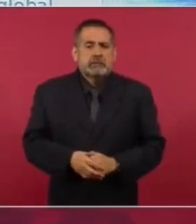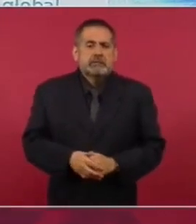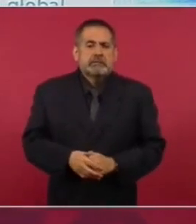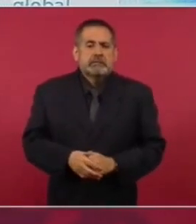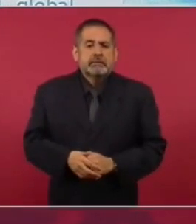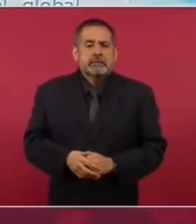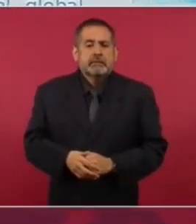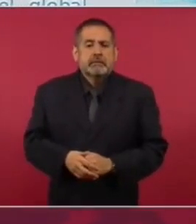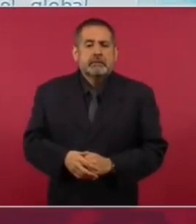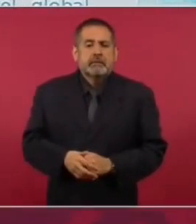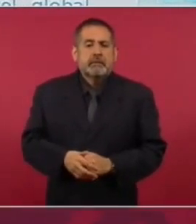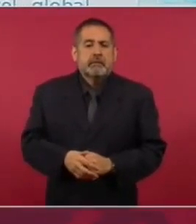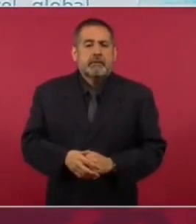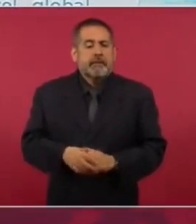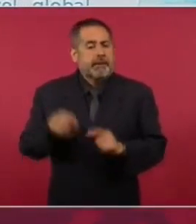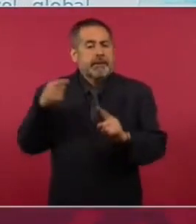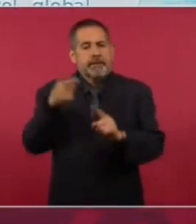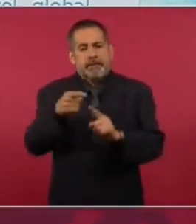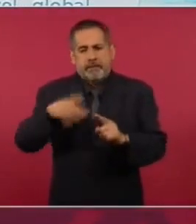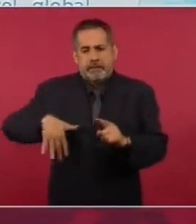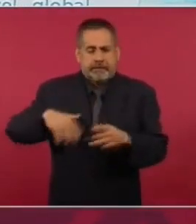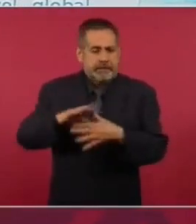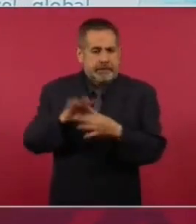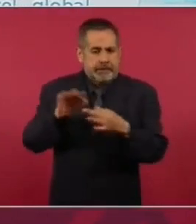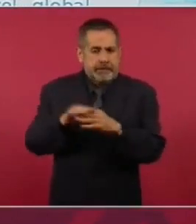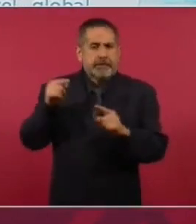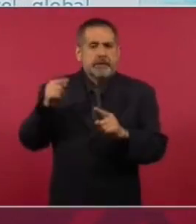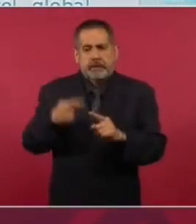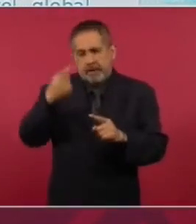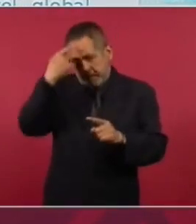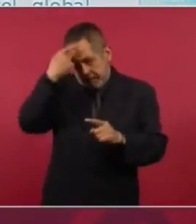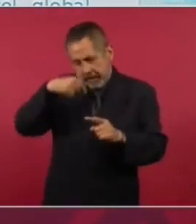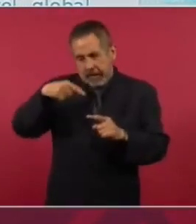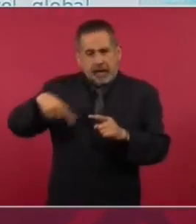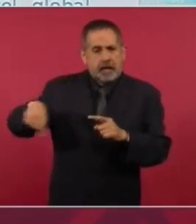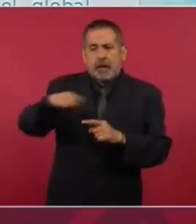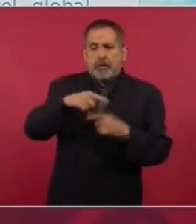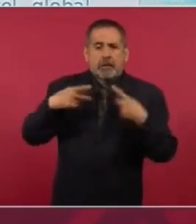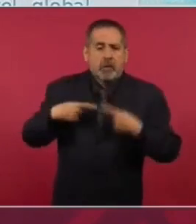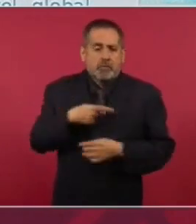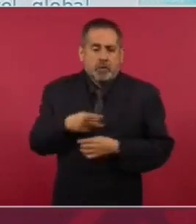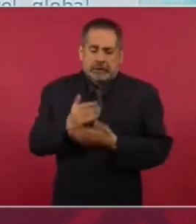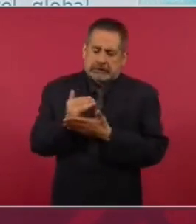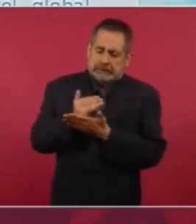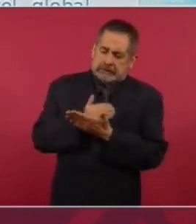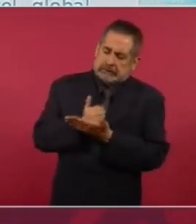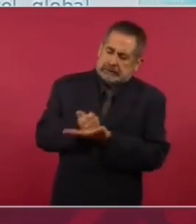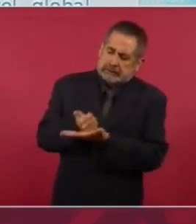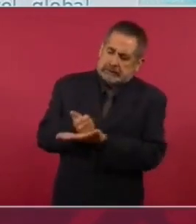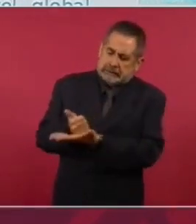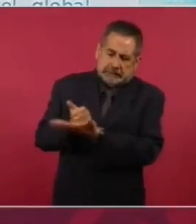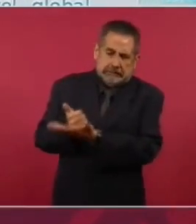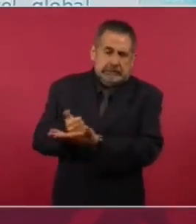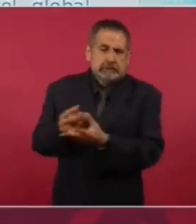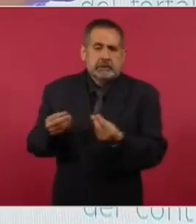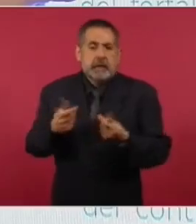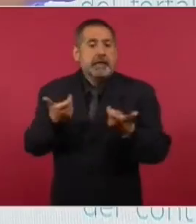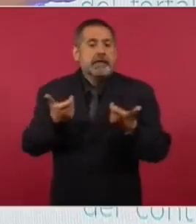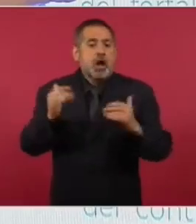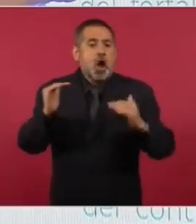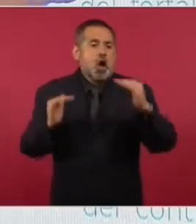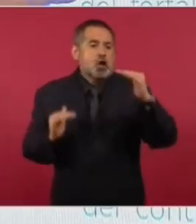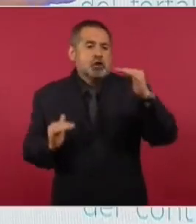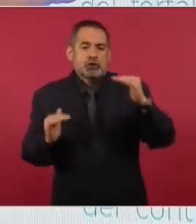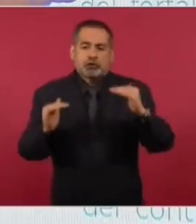El objetivo central, como ya expliqué, será el combate a la pobreza y lograr una distribución más igualitaria de los